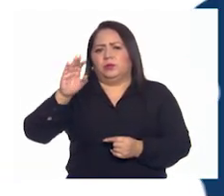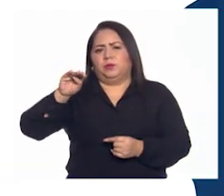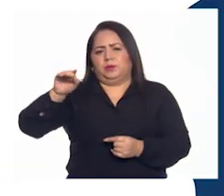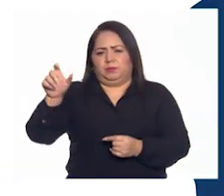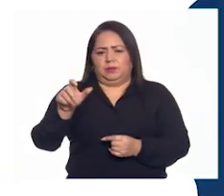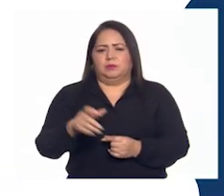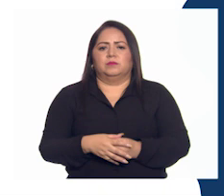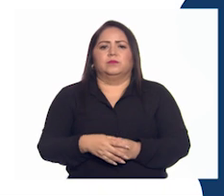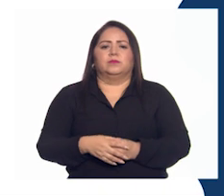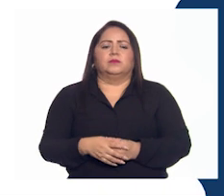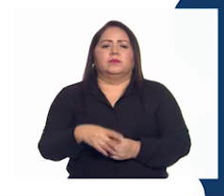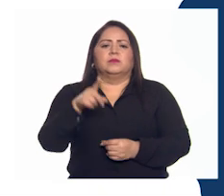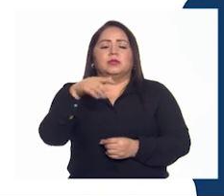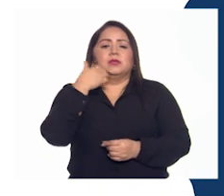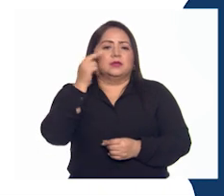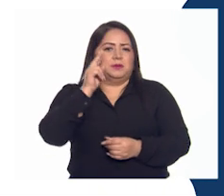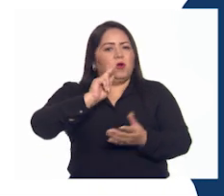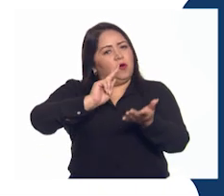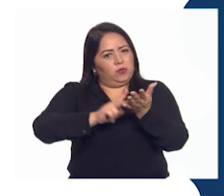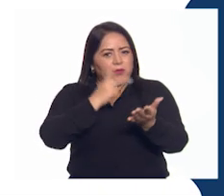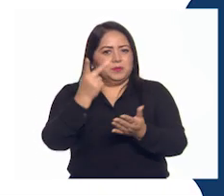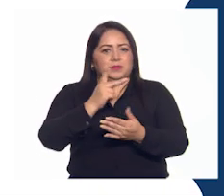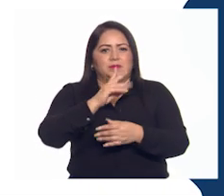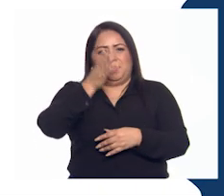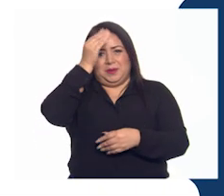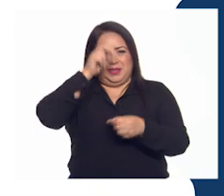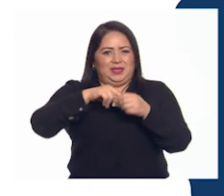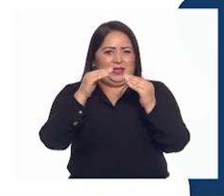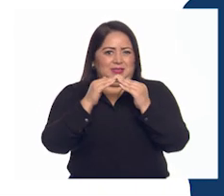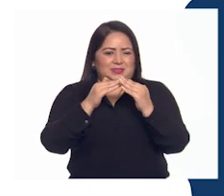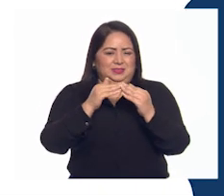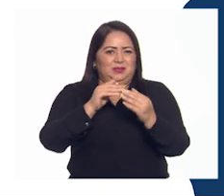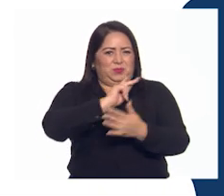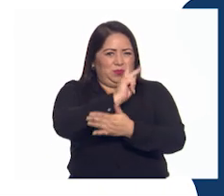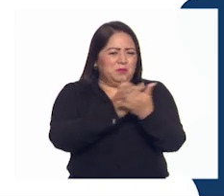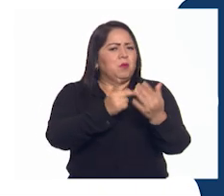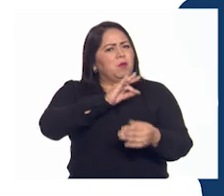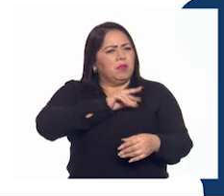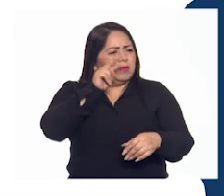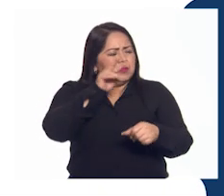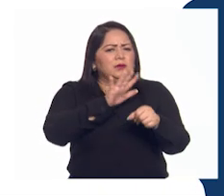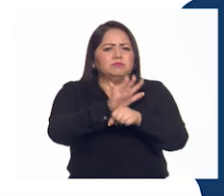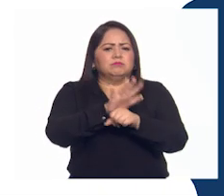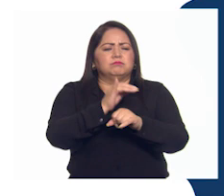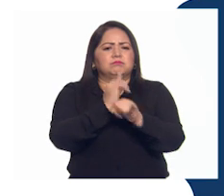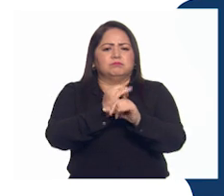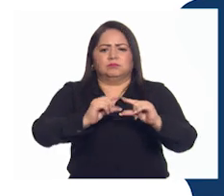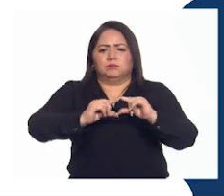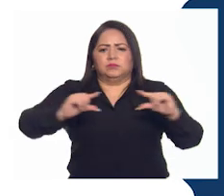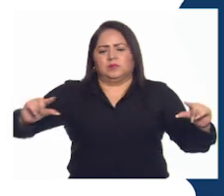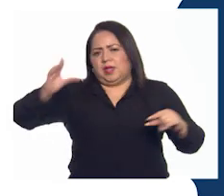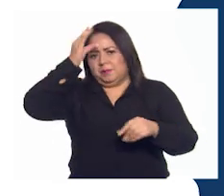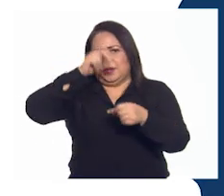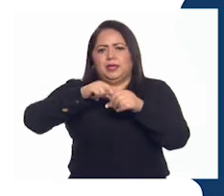conaliteg.cep.gov.mx. Si quieres volver a ver los programas de Aprende en Casa, los puedes encontrar en la siguiente liga: